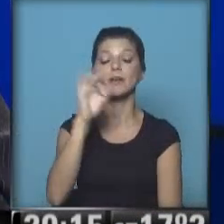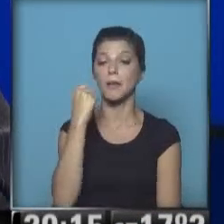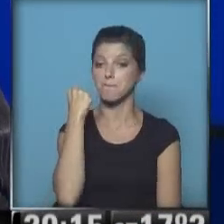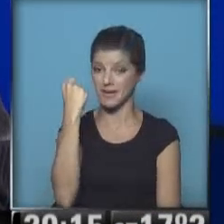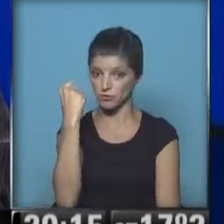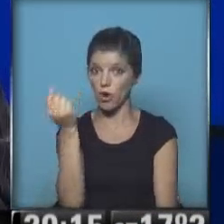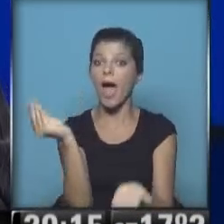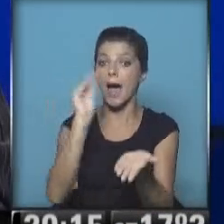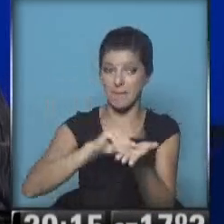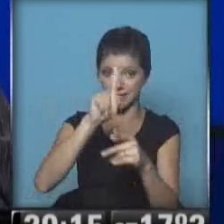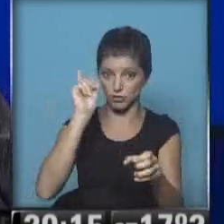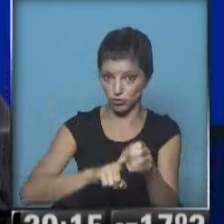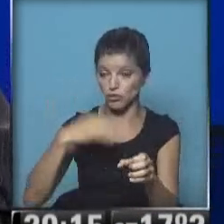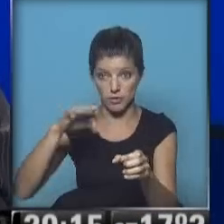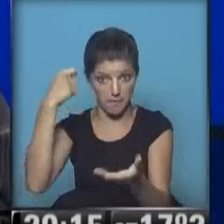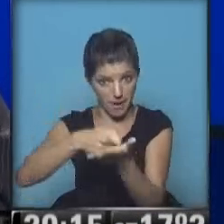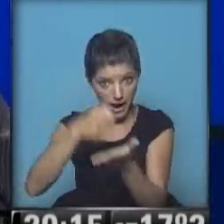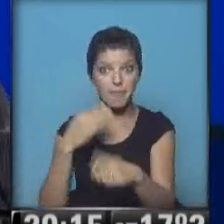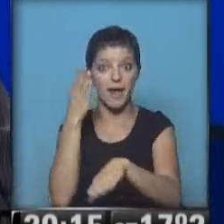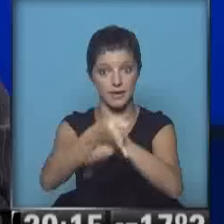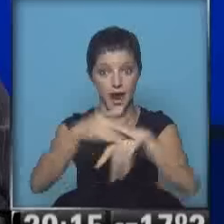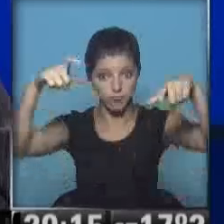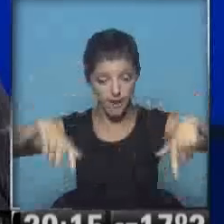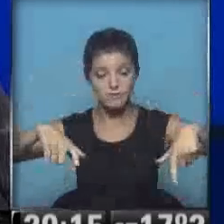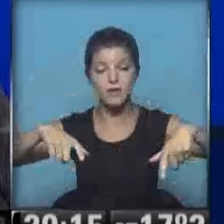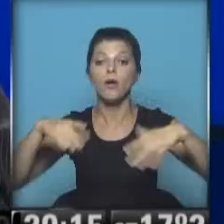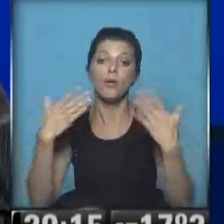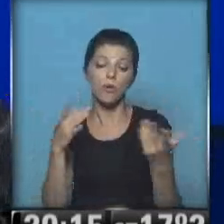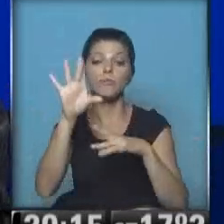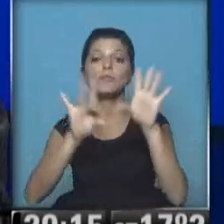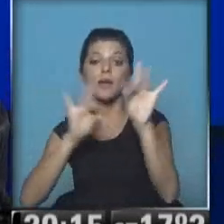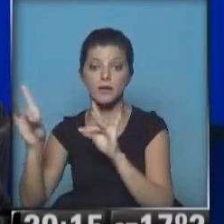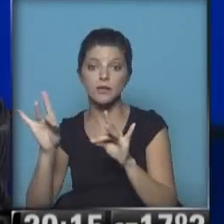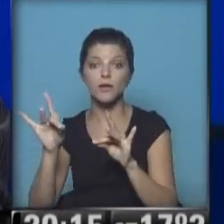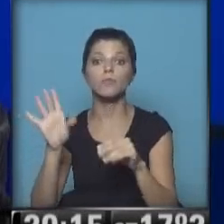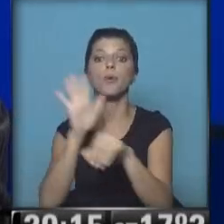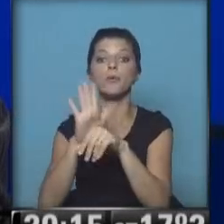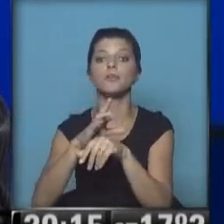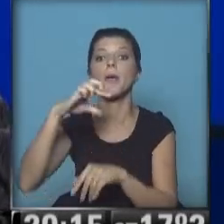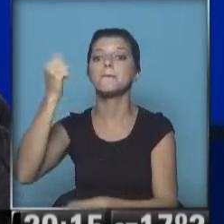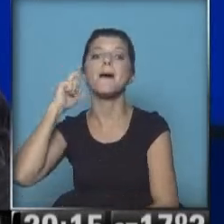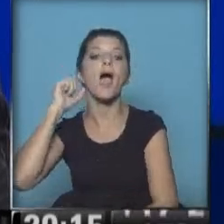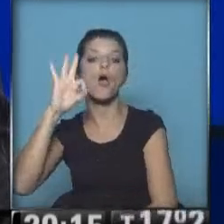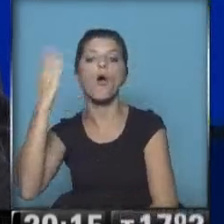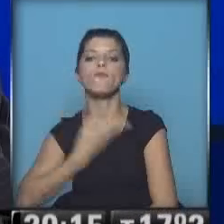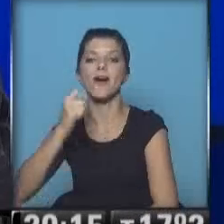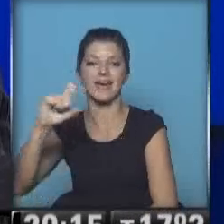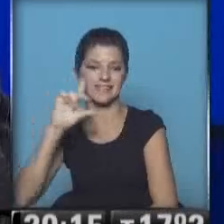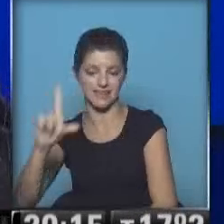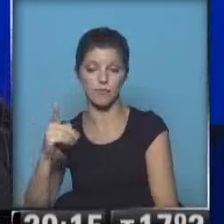además de ser socio por este partido, bueno, eligieron la cadena Pago Fácil. ¿Qué pasó? Llegaban allí,